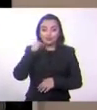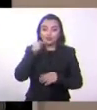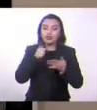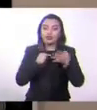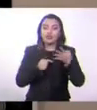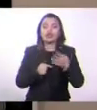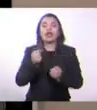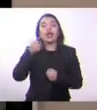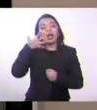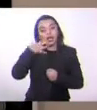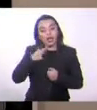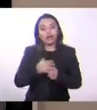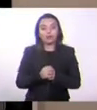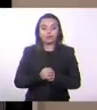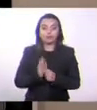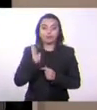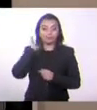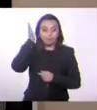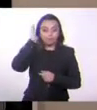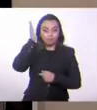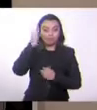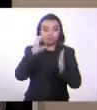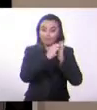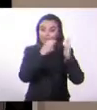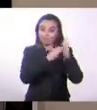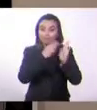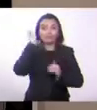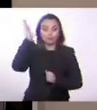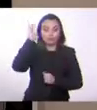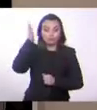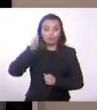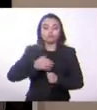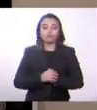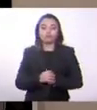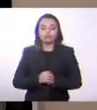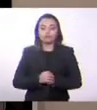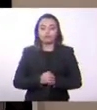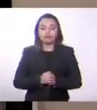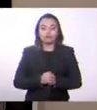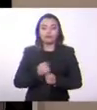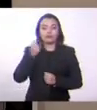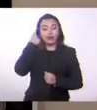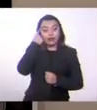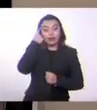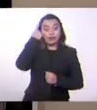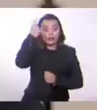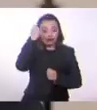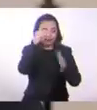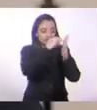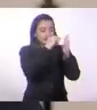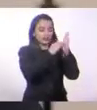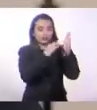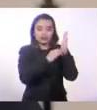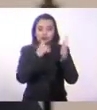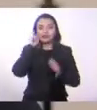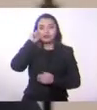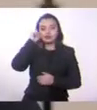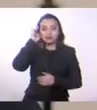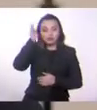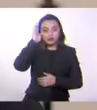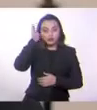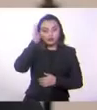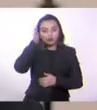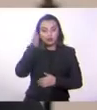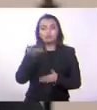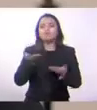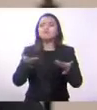Las ideas en los textos expositivos estarán dispuestas de una forma muy particular. Hay dos que son